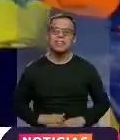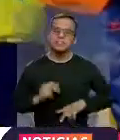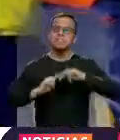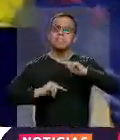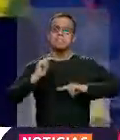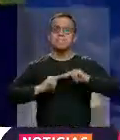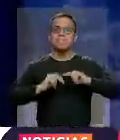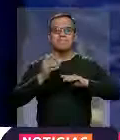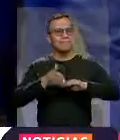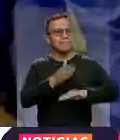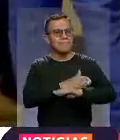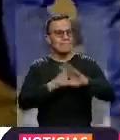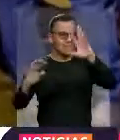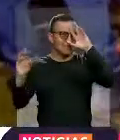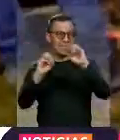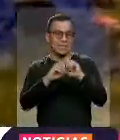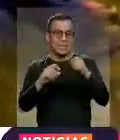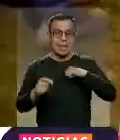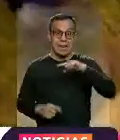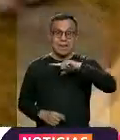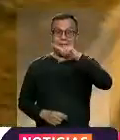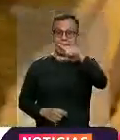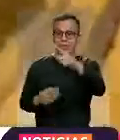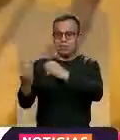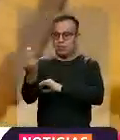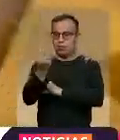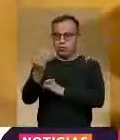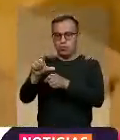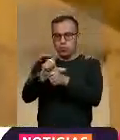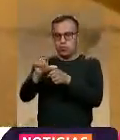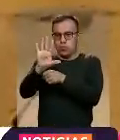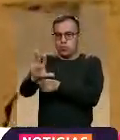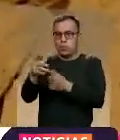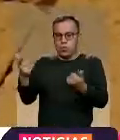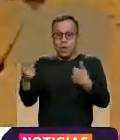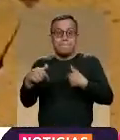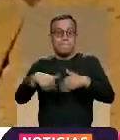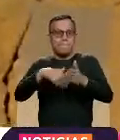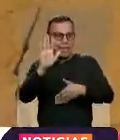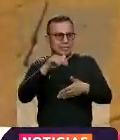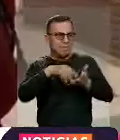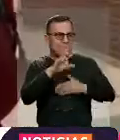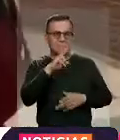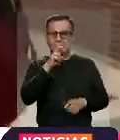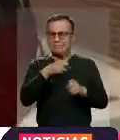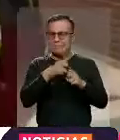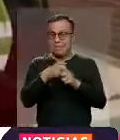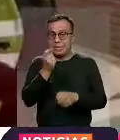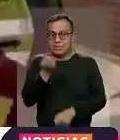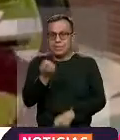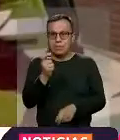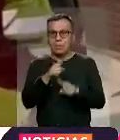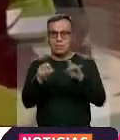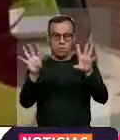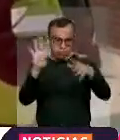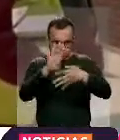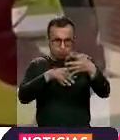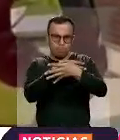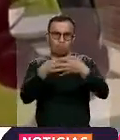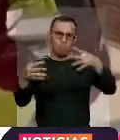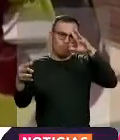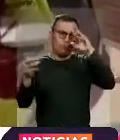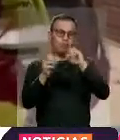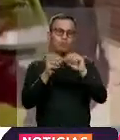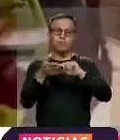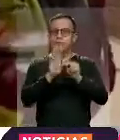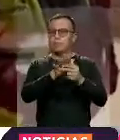fueron previamente concertadas con líderes locales para hacer un reconocimiento de los sitios más críticos, además de pactar los horarios de trabajo en los